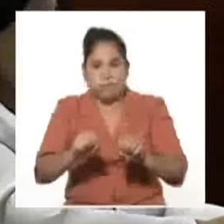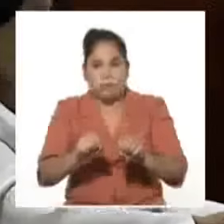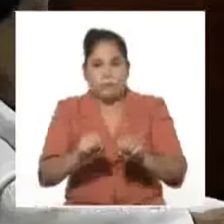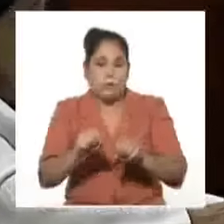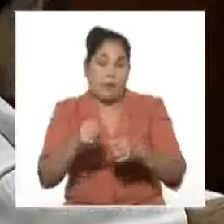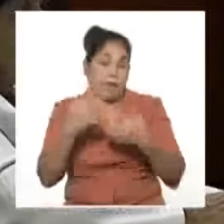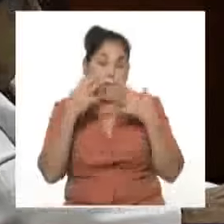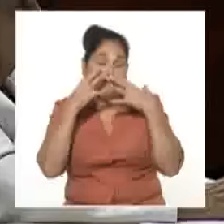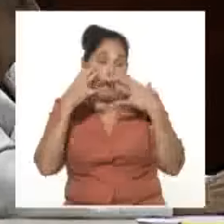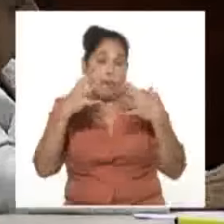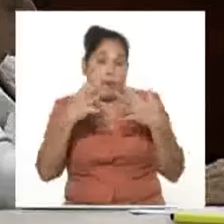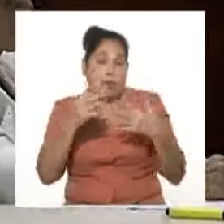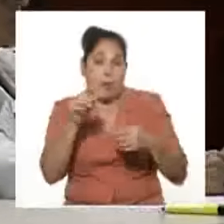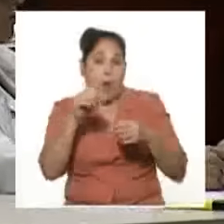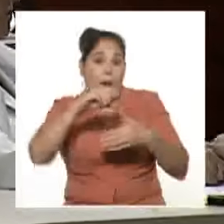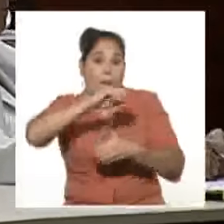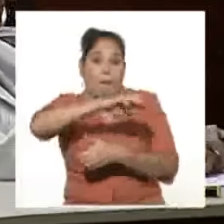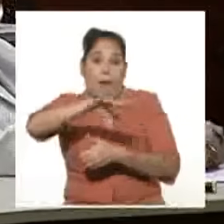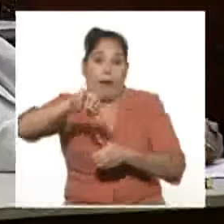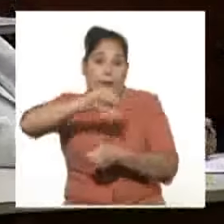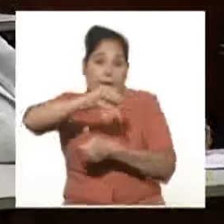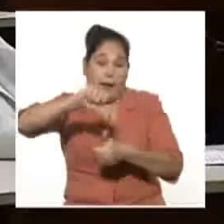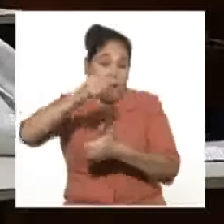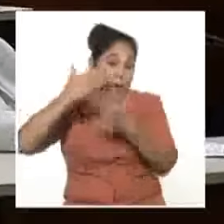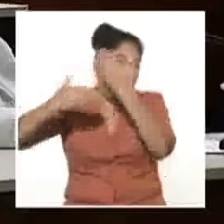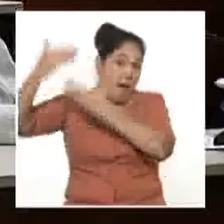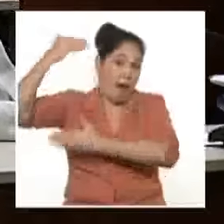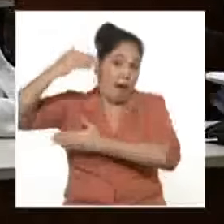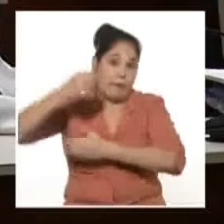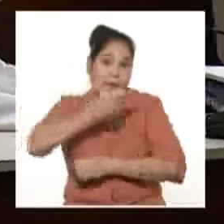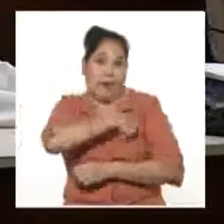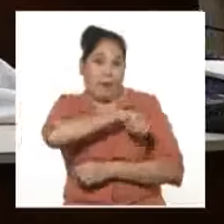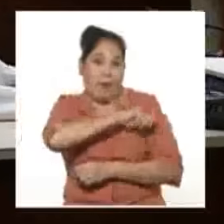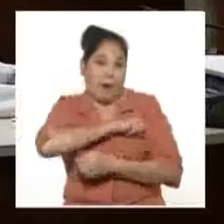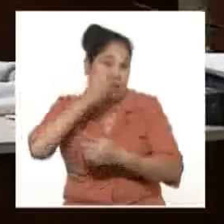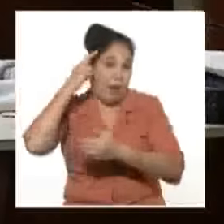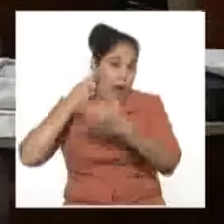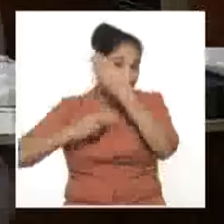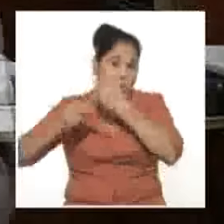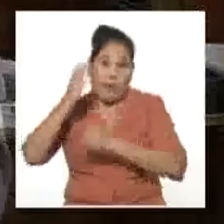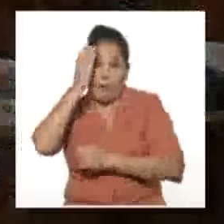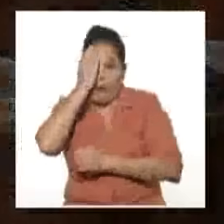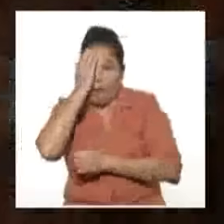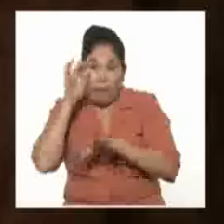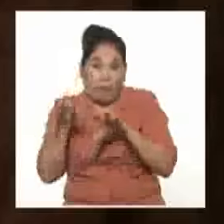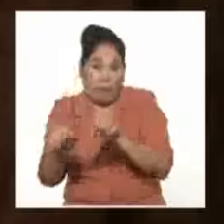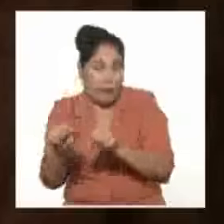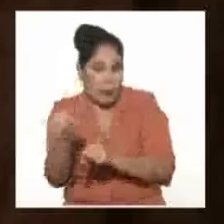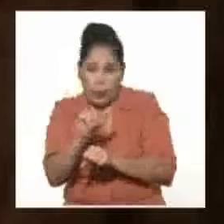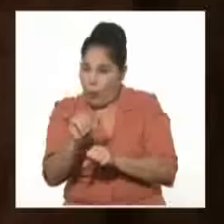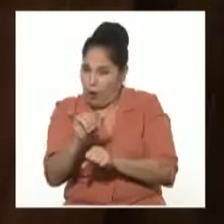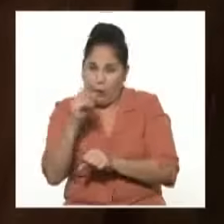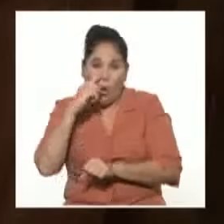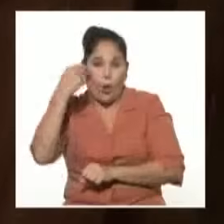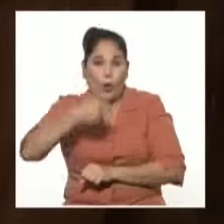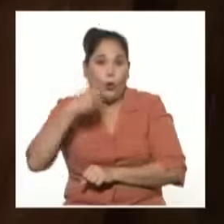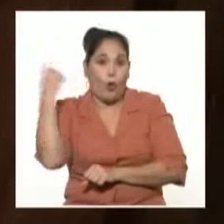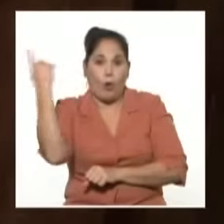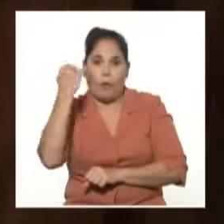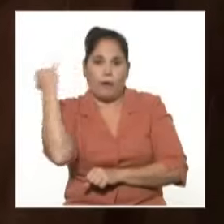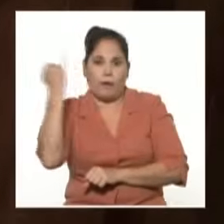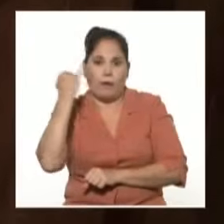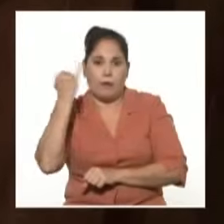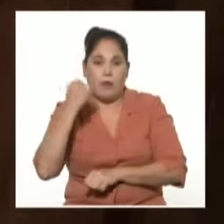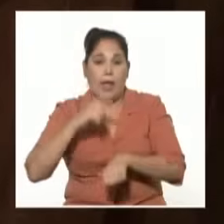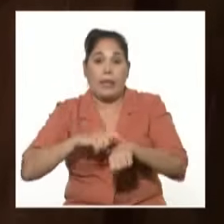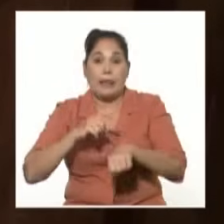fama al mar Caribe en tiempos coloniales. En inédita afrenta a las normas internacionales, como en los tiempos